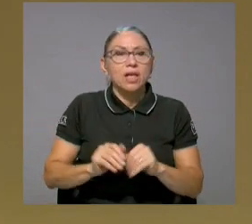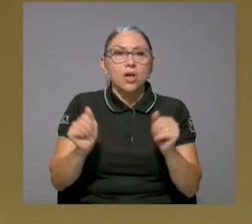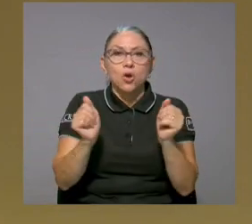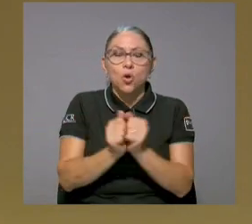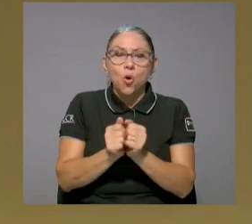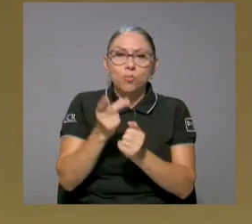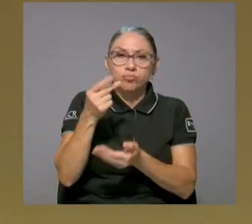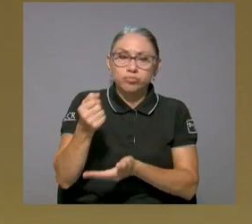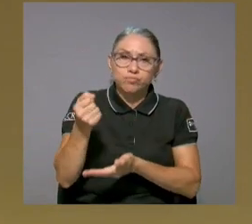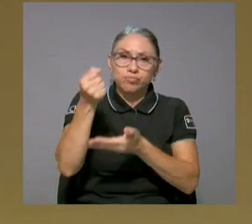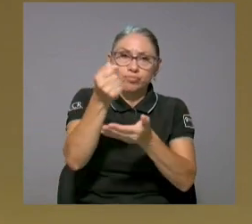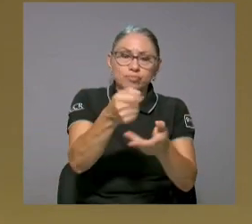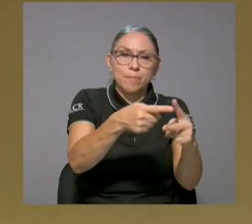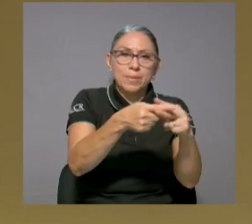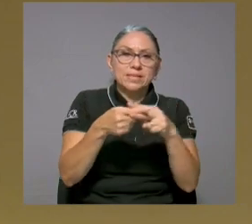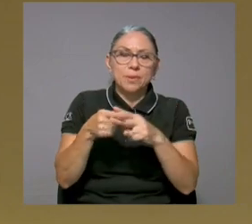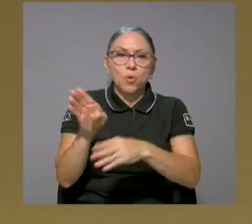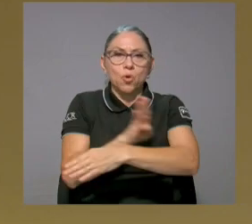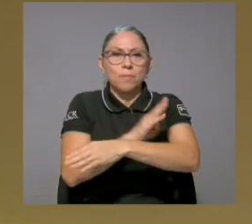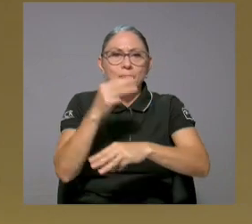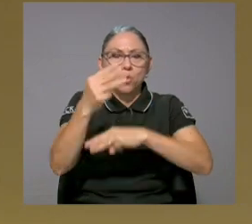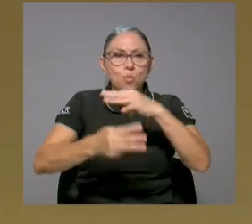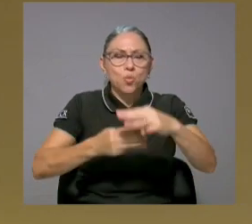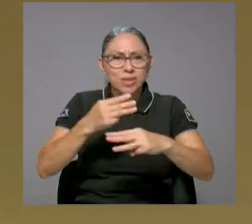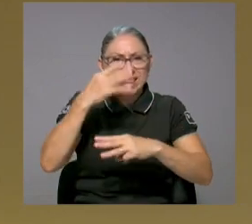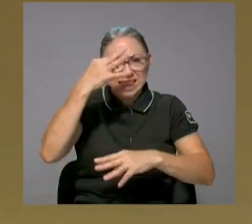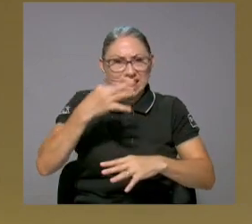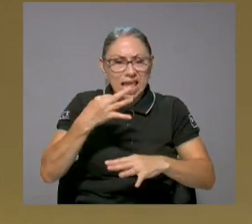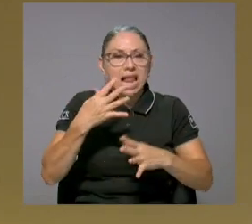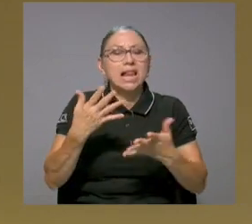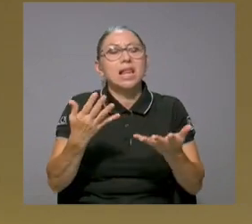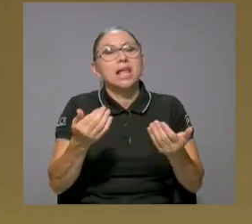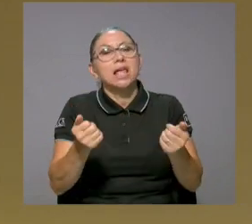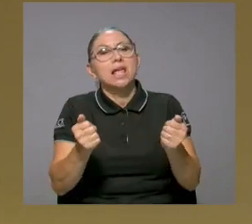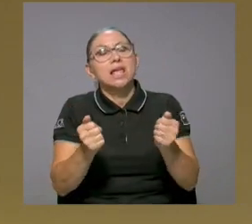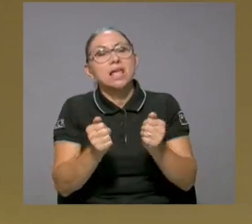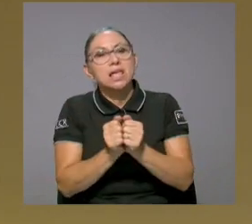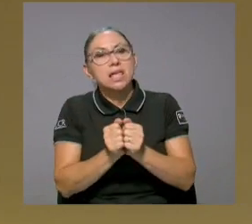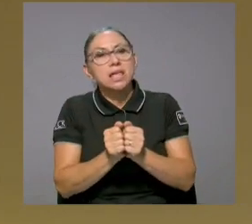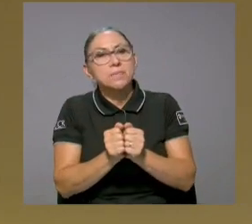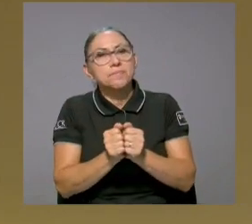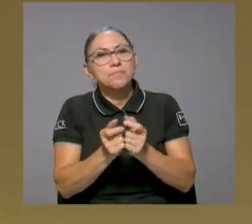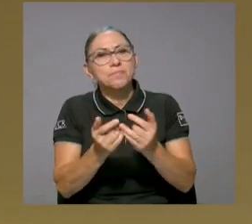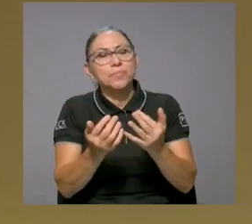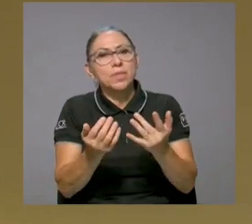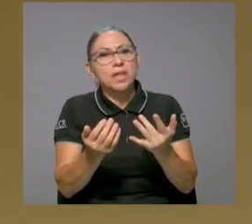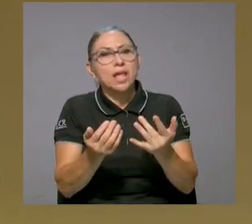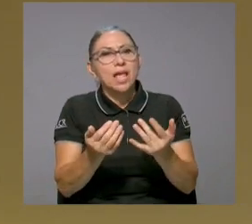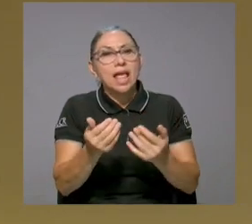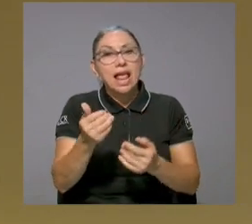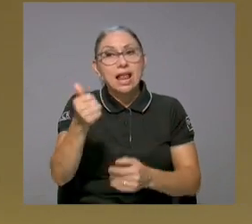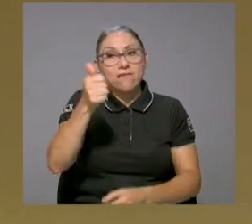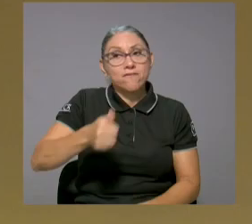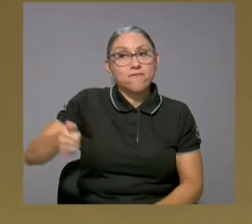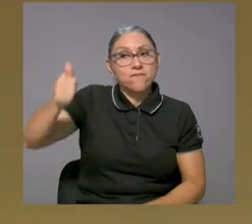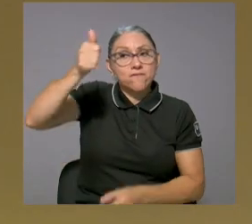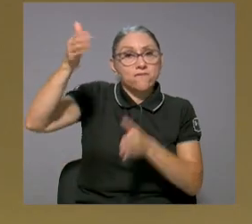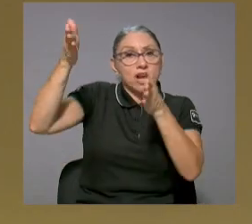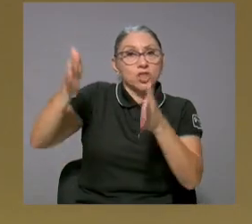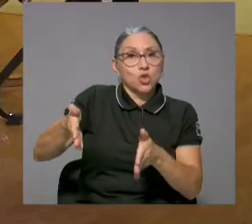con el préstamo con el Banco Mundial, si no me acuerdo mal, y el rector que le